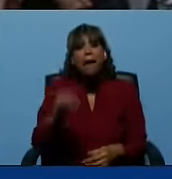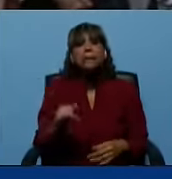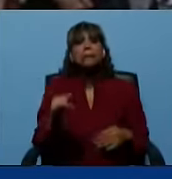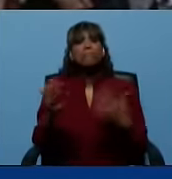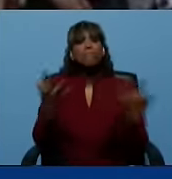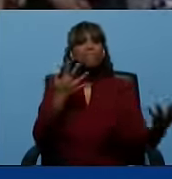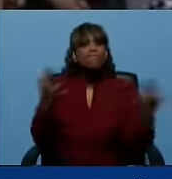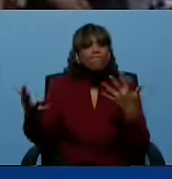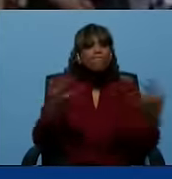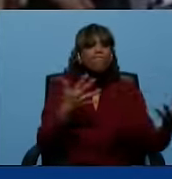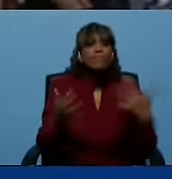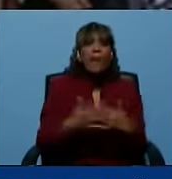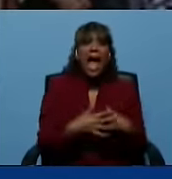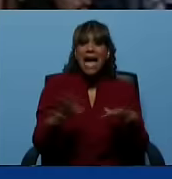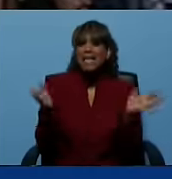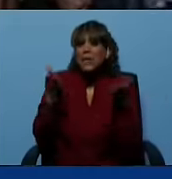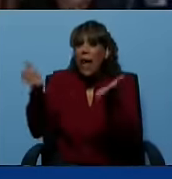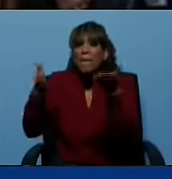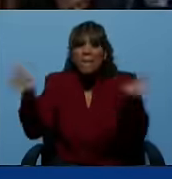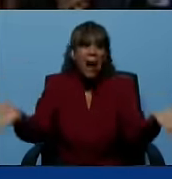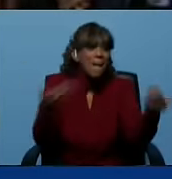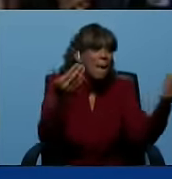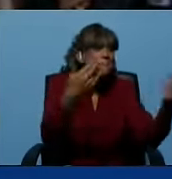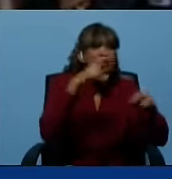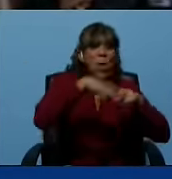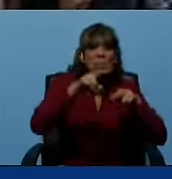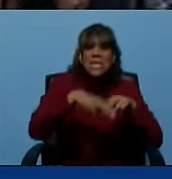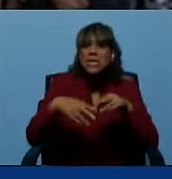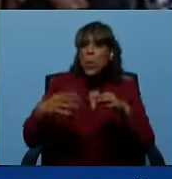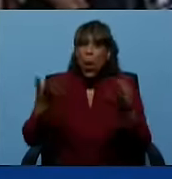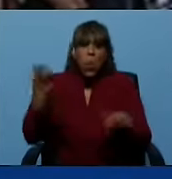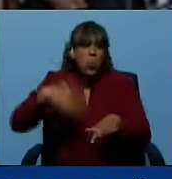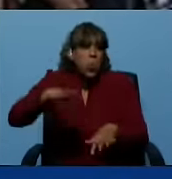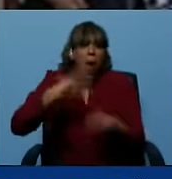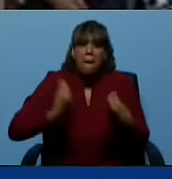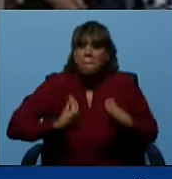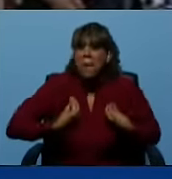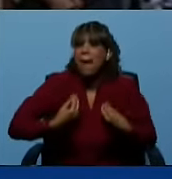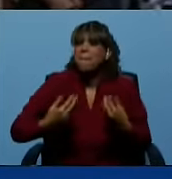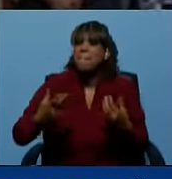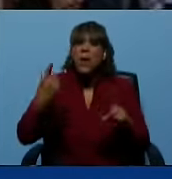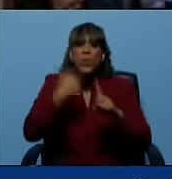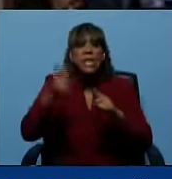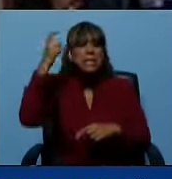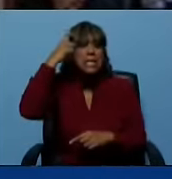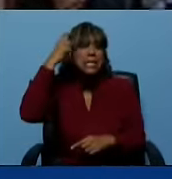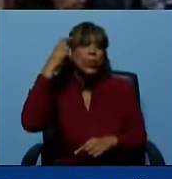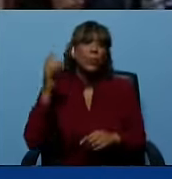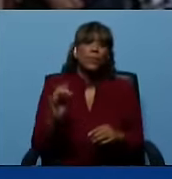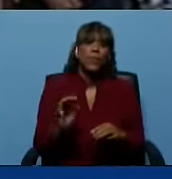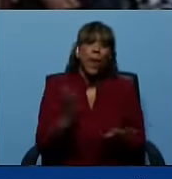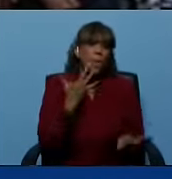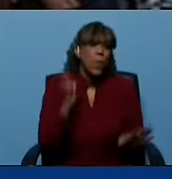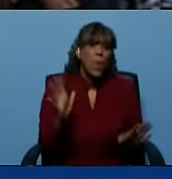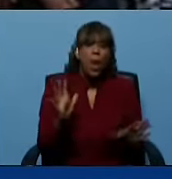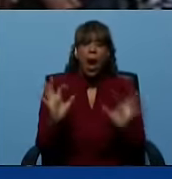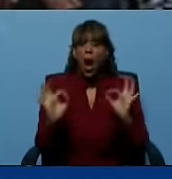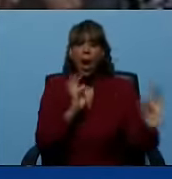de llevarle aquella alegría a los niños, de recrearlos y de que tengan un día diferente, de